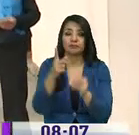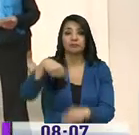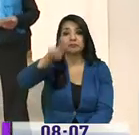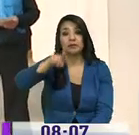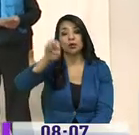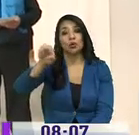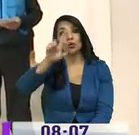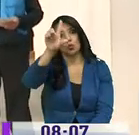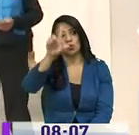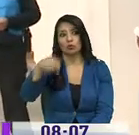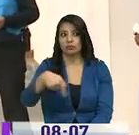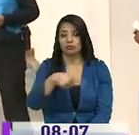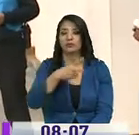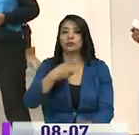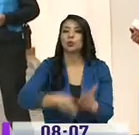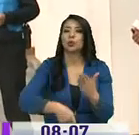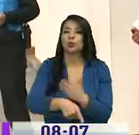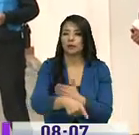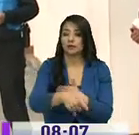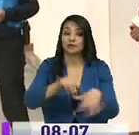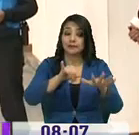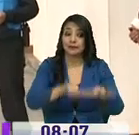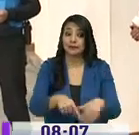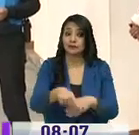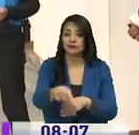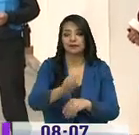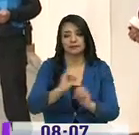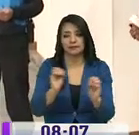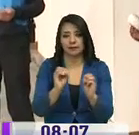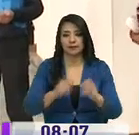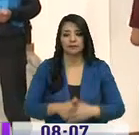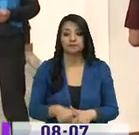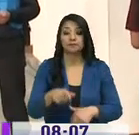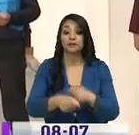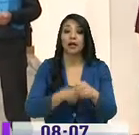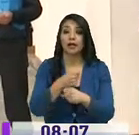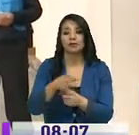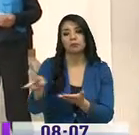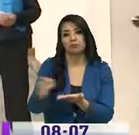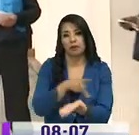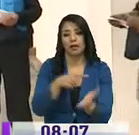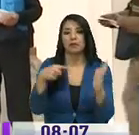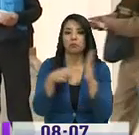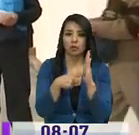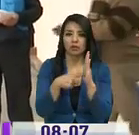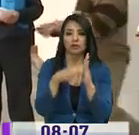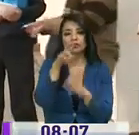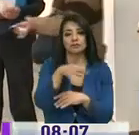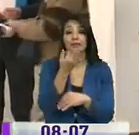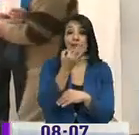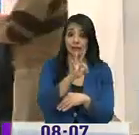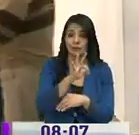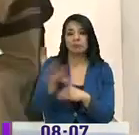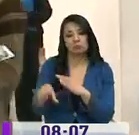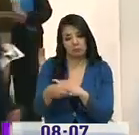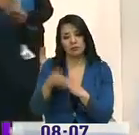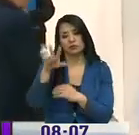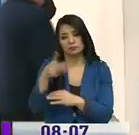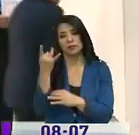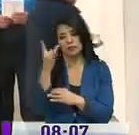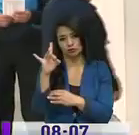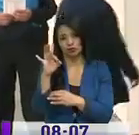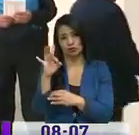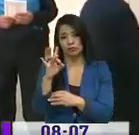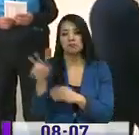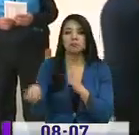un recargo si es que no se paga en los primeros 6 meses. Así que en este año tendrá que pagar el impuesto del 2019 más el impuesto del